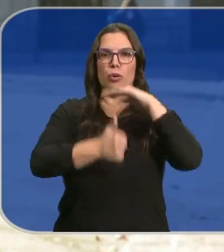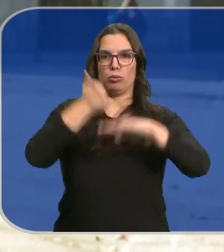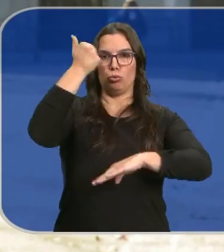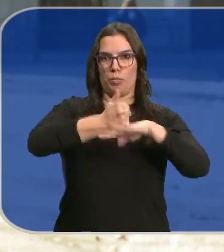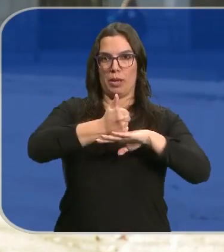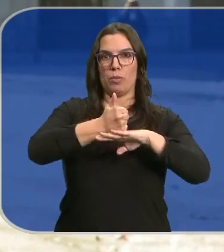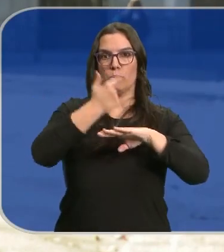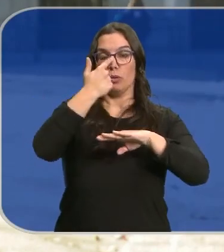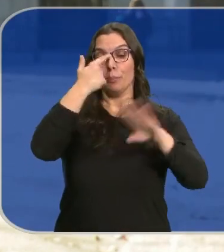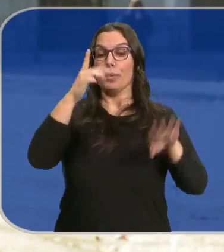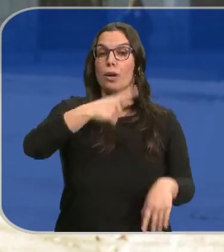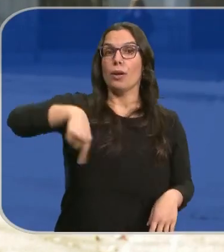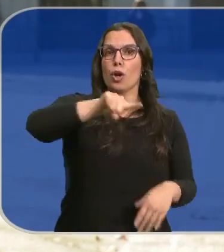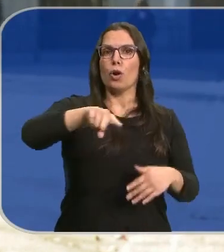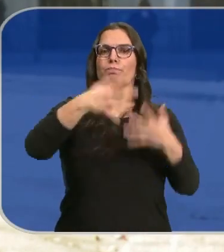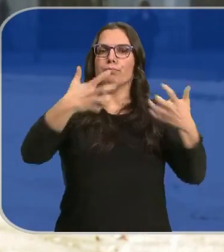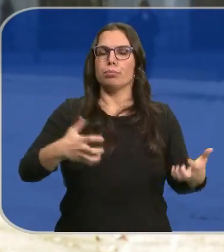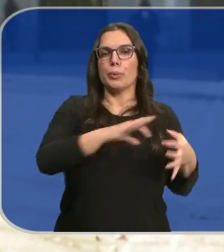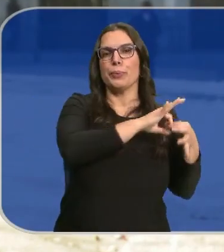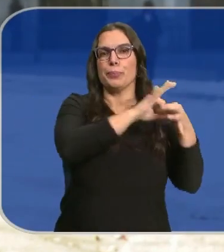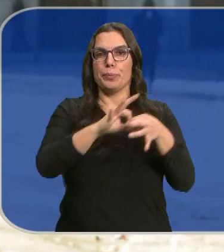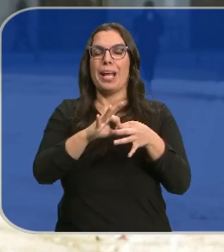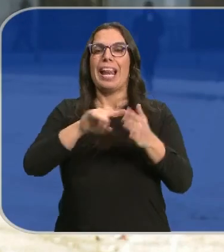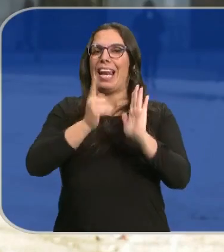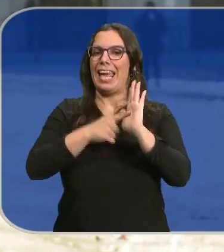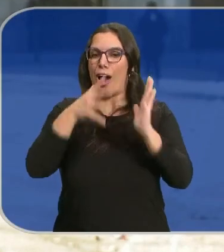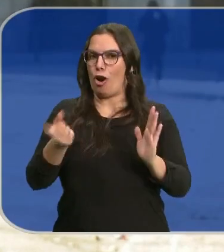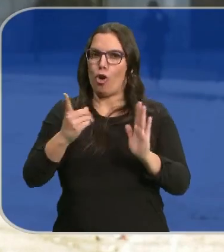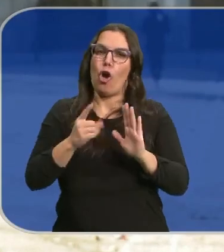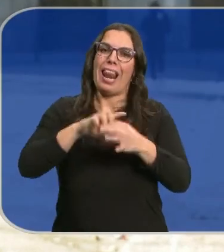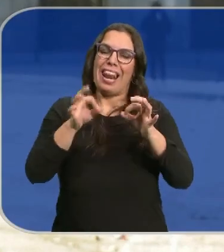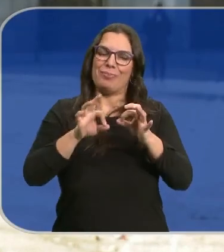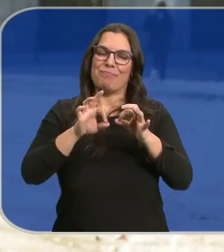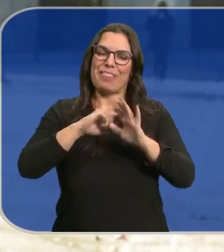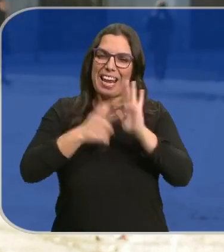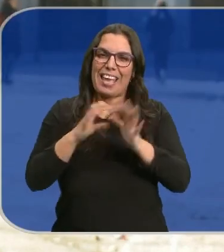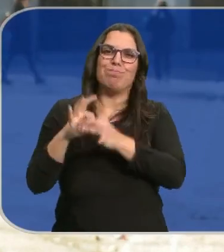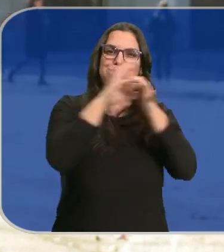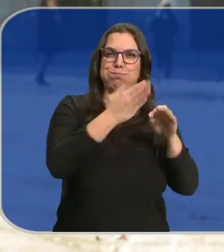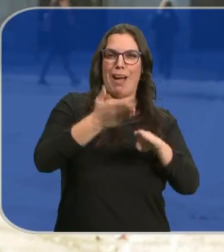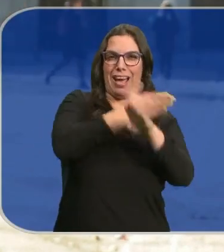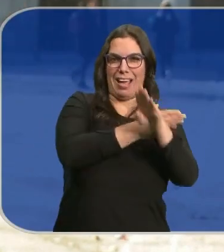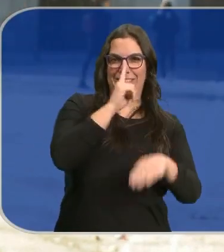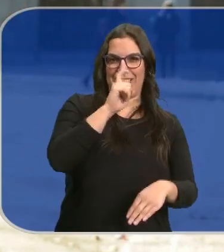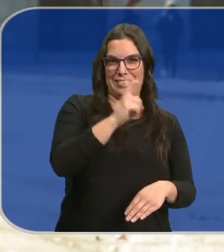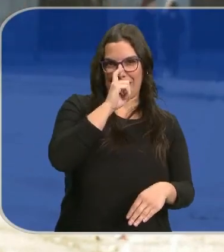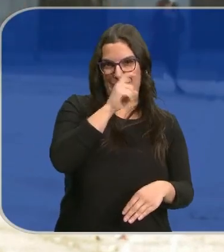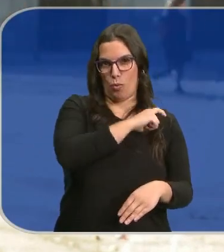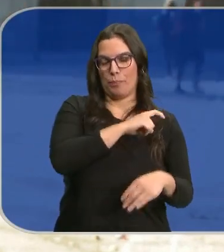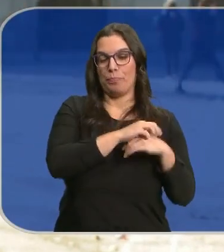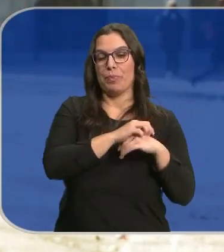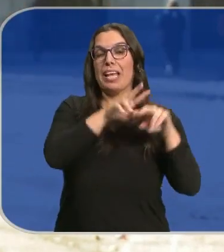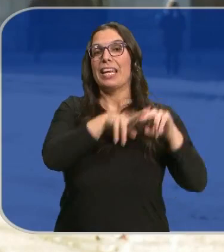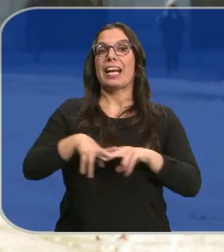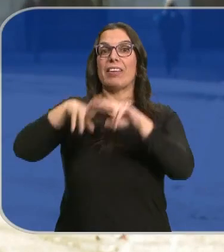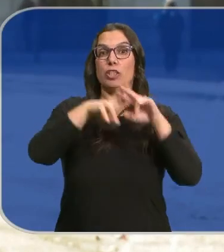Supremo, pero que esta se ha redactado en base a la legislación previa a la entrada en vigor de la ley del solo sí es sí. Recuerden que esta